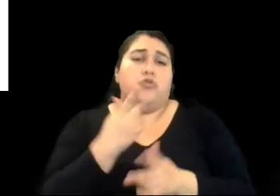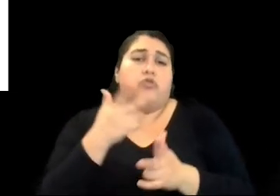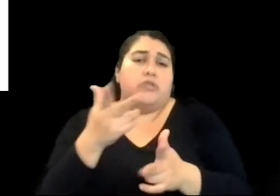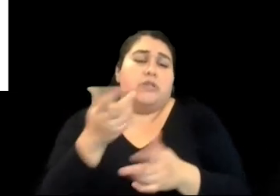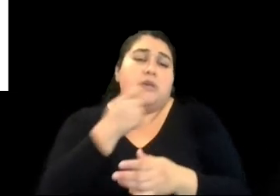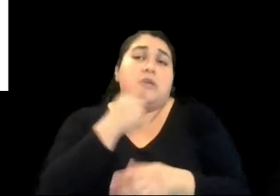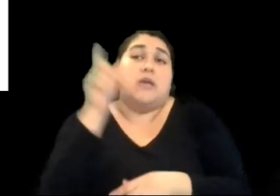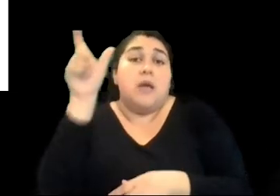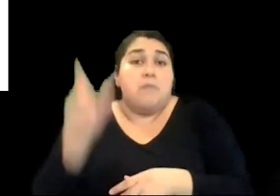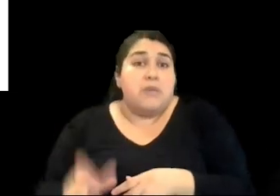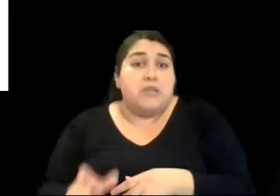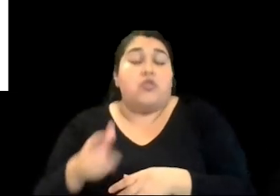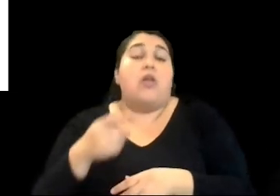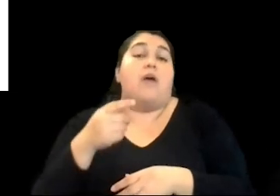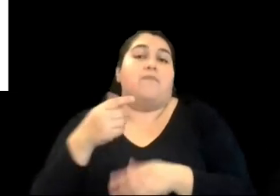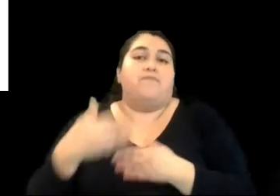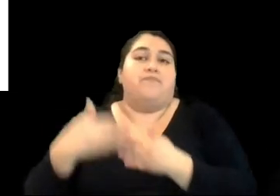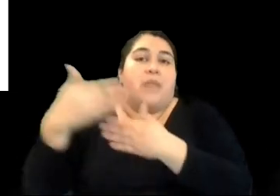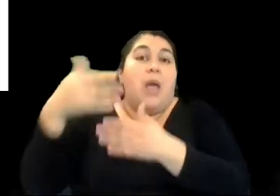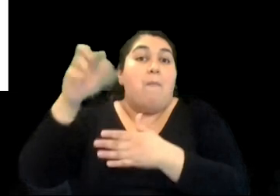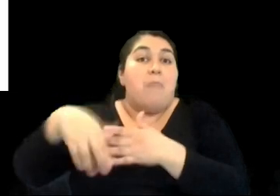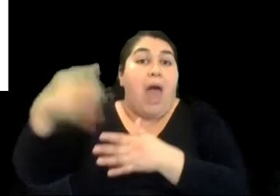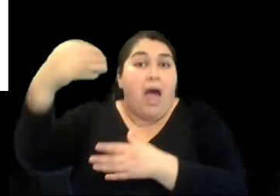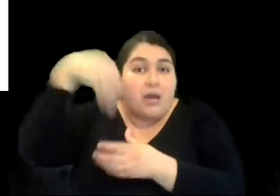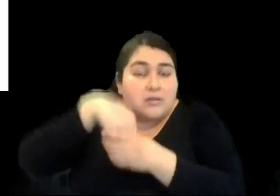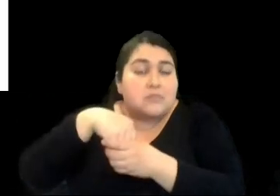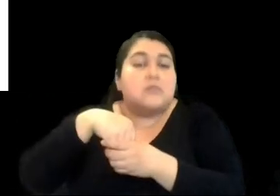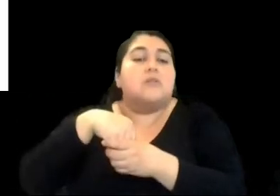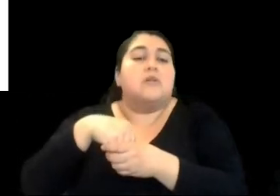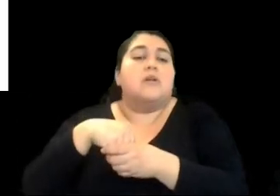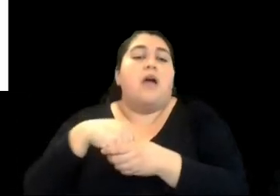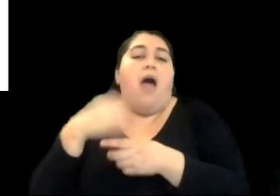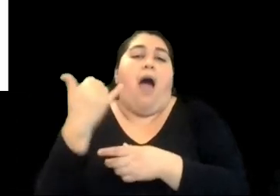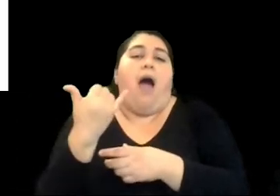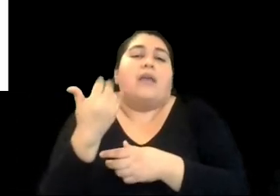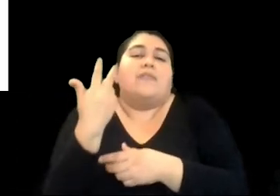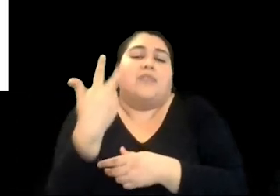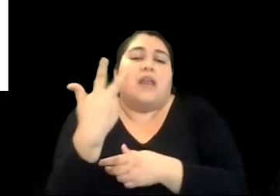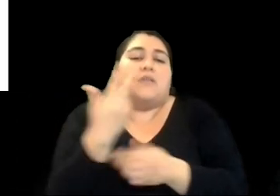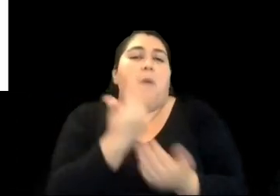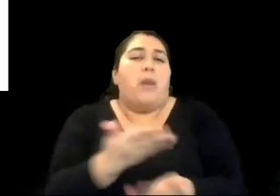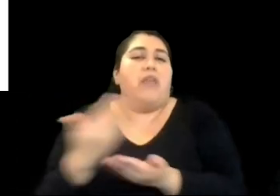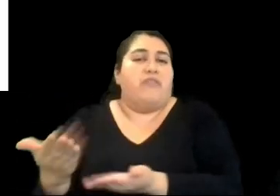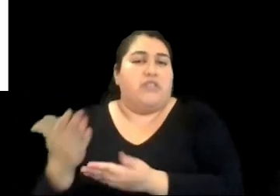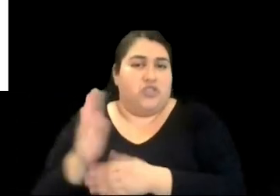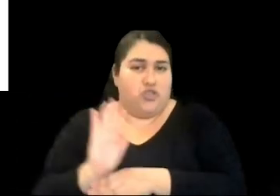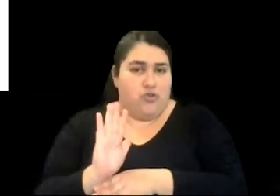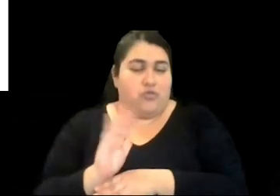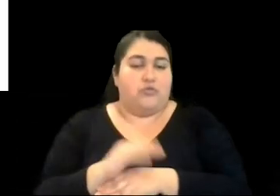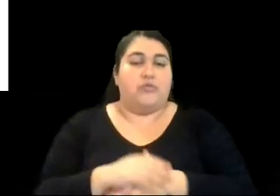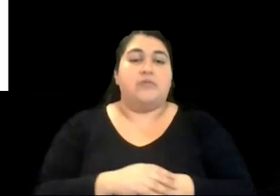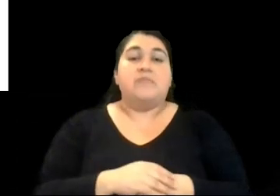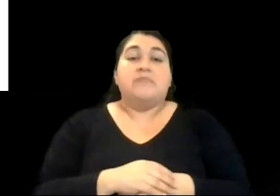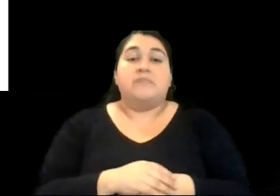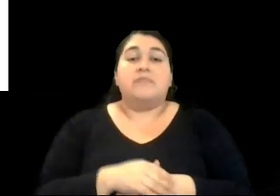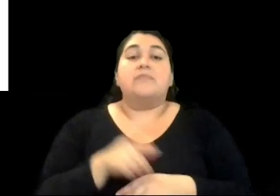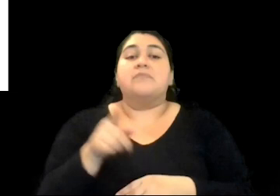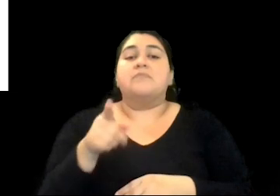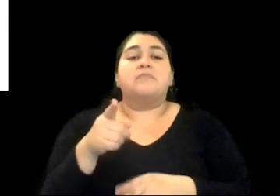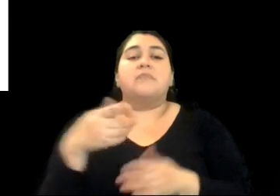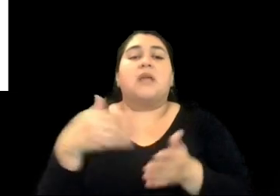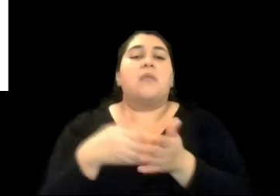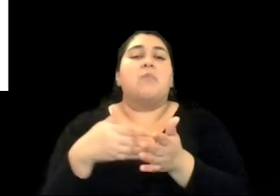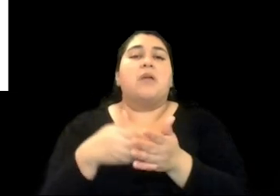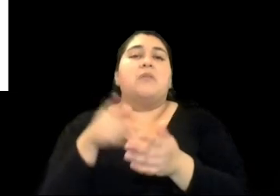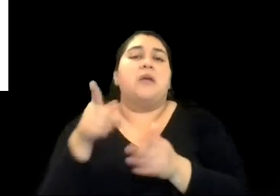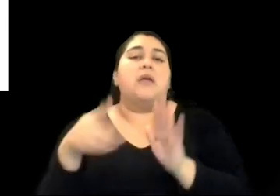ingresa a la moratoria tendría estos tres grandes grupos de beneficios eh, por el mero hecho de adherir a este